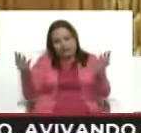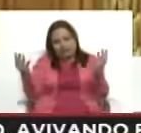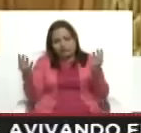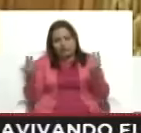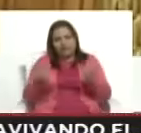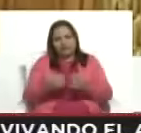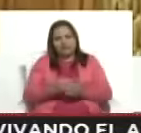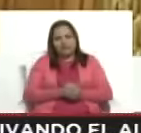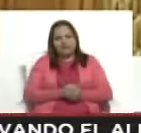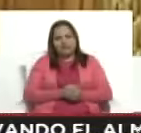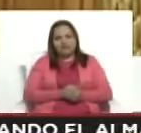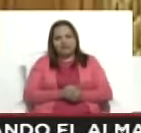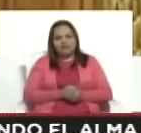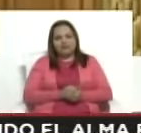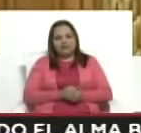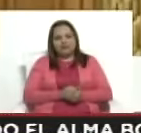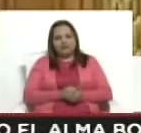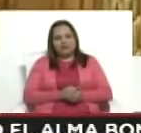hablar aquí.